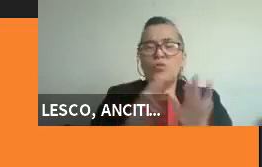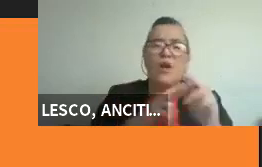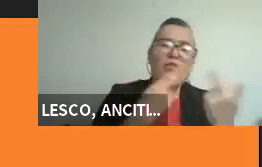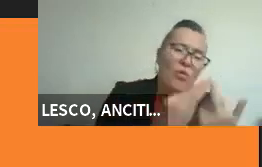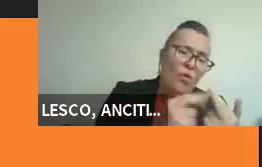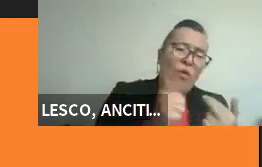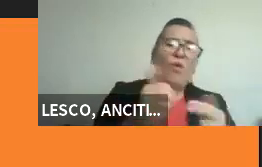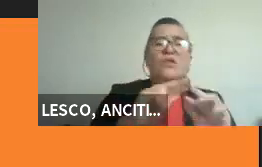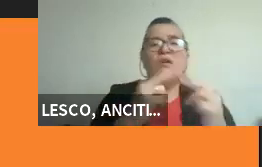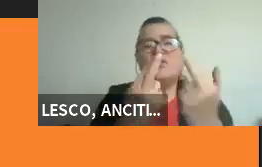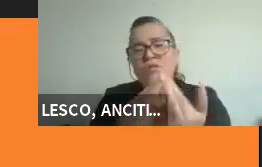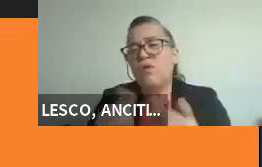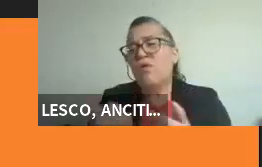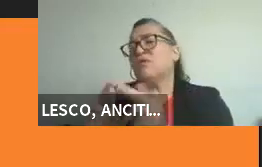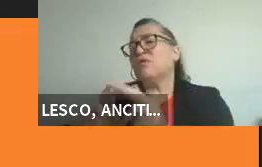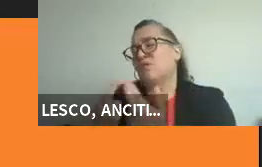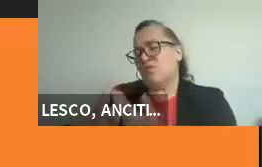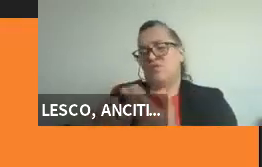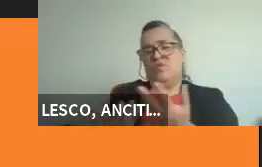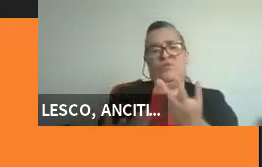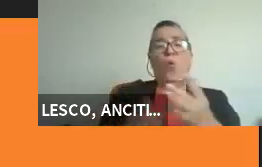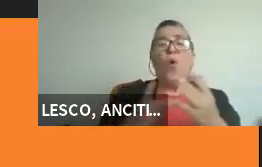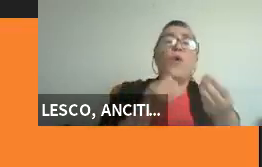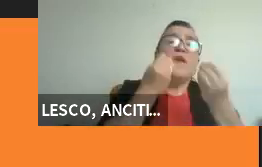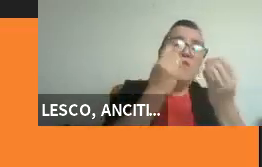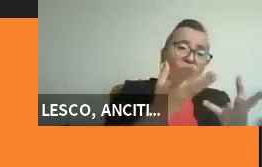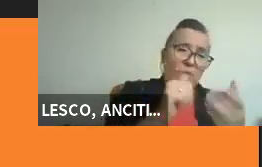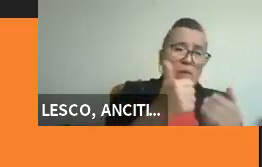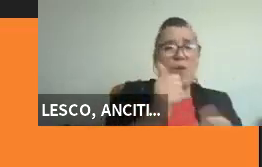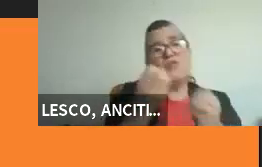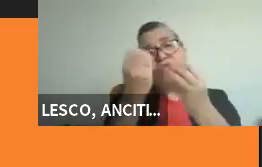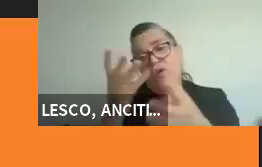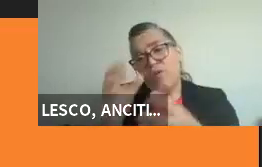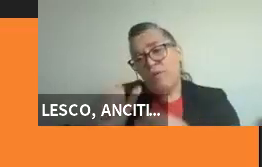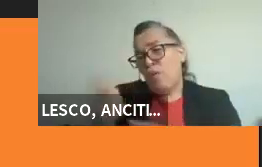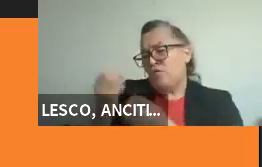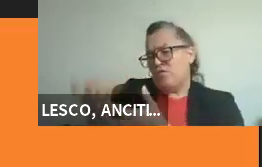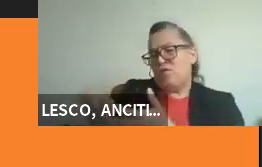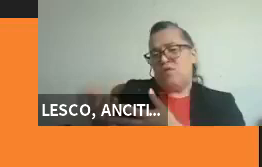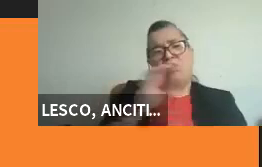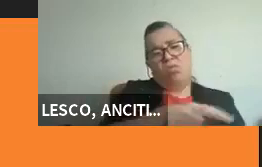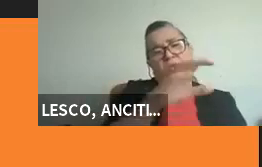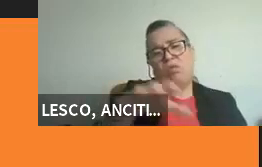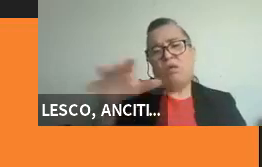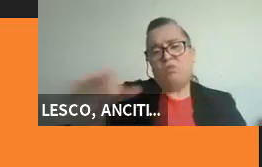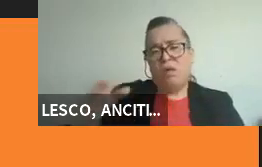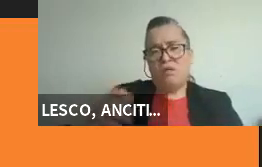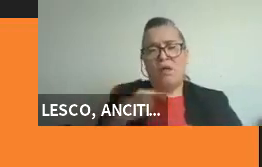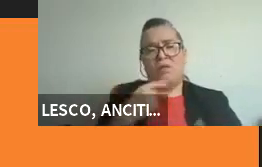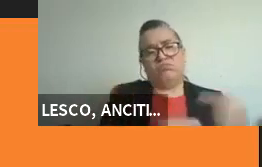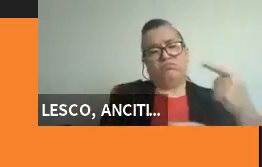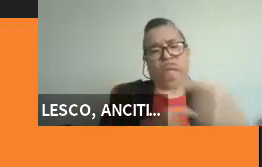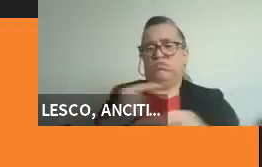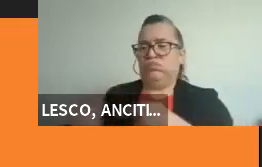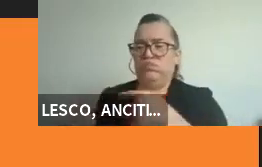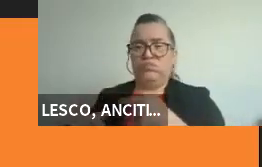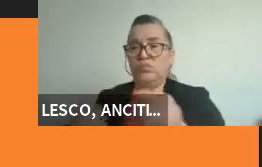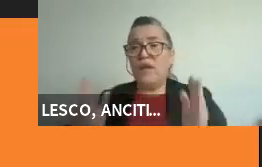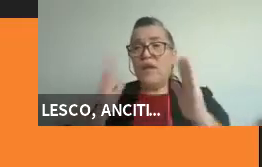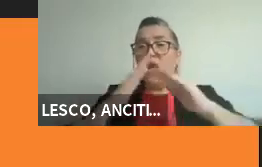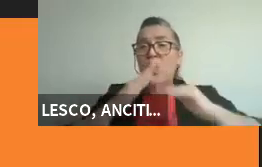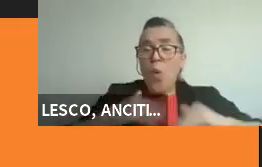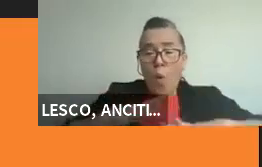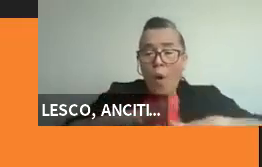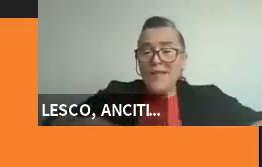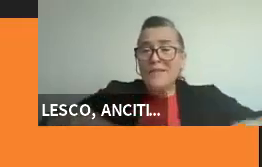otra de la preparación de un informe a otro y evitamos o no logramos tener esos espacios de reflexión